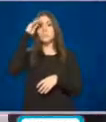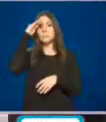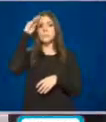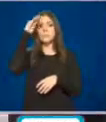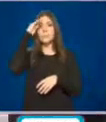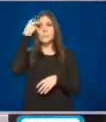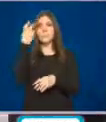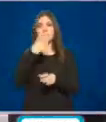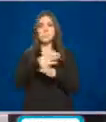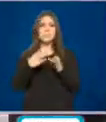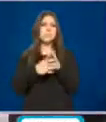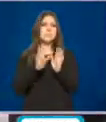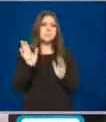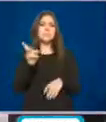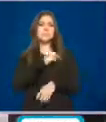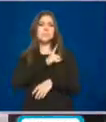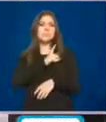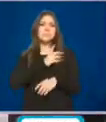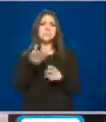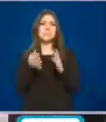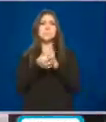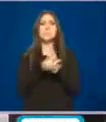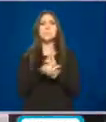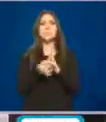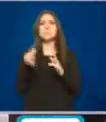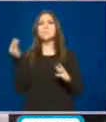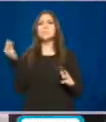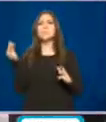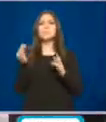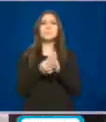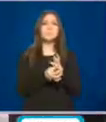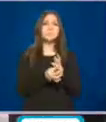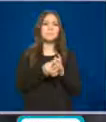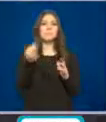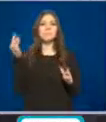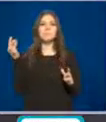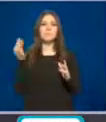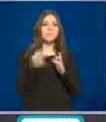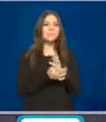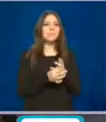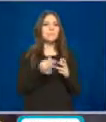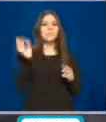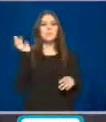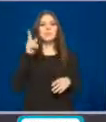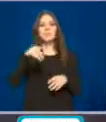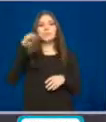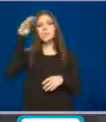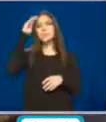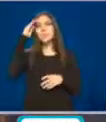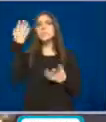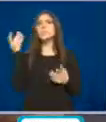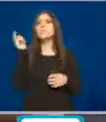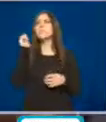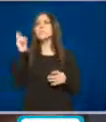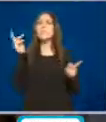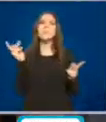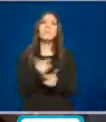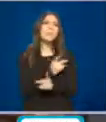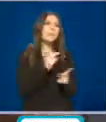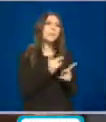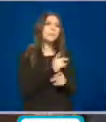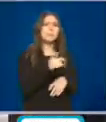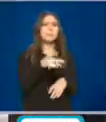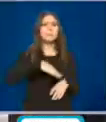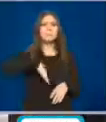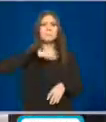cosas, puede ser que inconscientemente te lo estés quitando y te lo estés La argolla poniendo, del ¿no? matrimonio, ¿no? Estás en este pensamiento de saber qué está sucediendo, pero